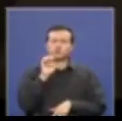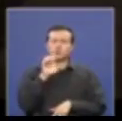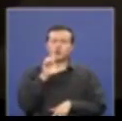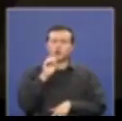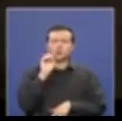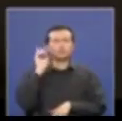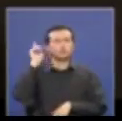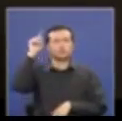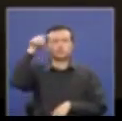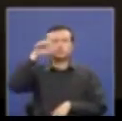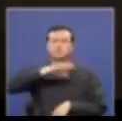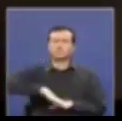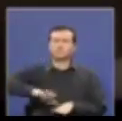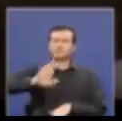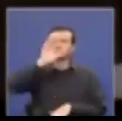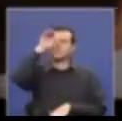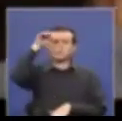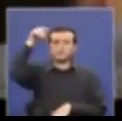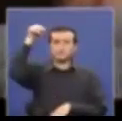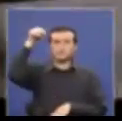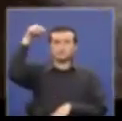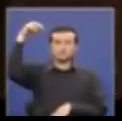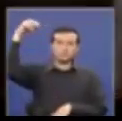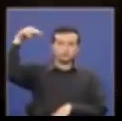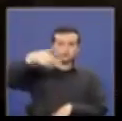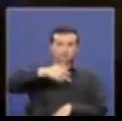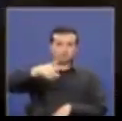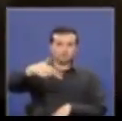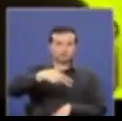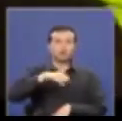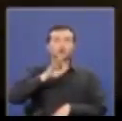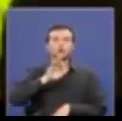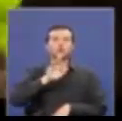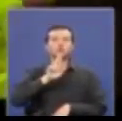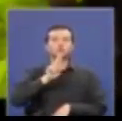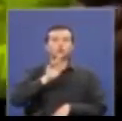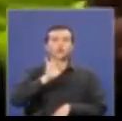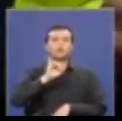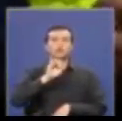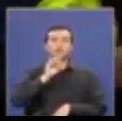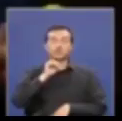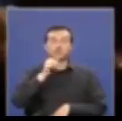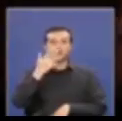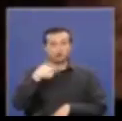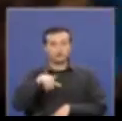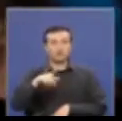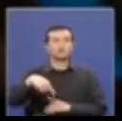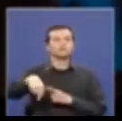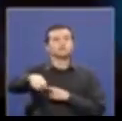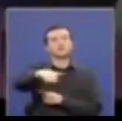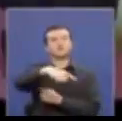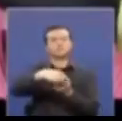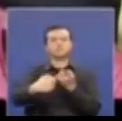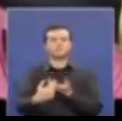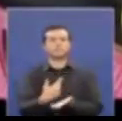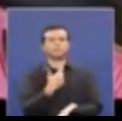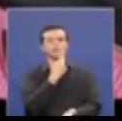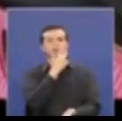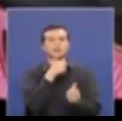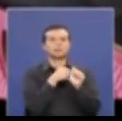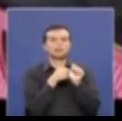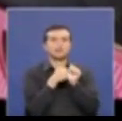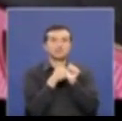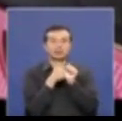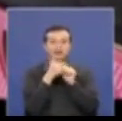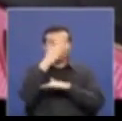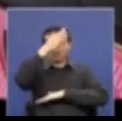loma, hasta la punta de la loma, que luego desciende hasta Tufiño y regresamos. Ya me quedé con la pica, va a ser hasta Tufiño, la frontera.